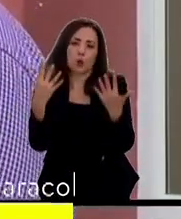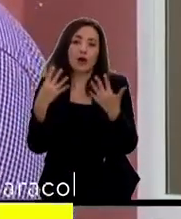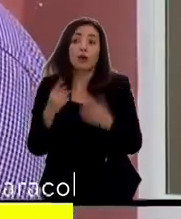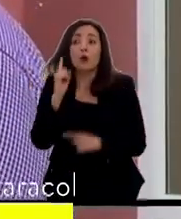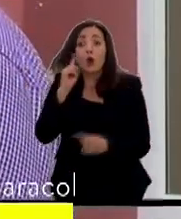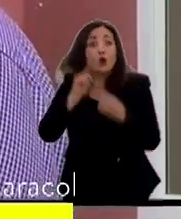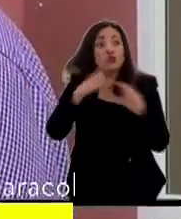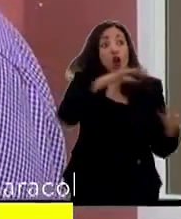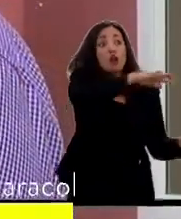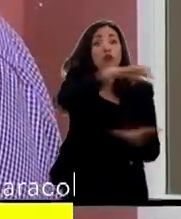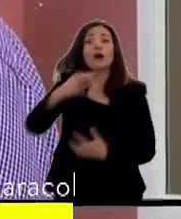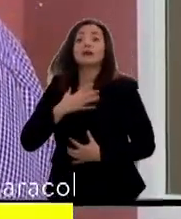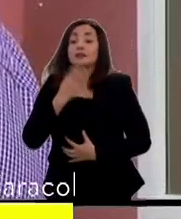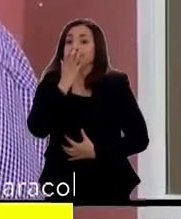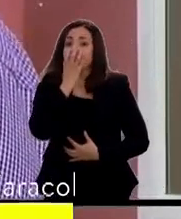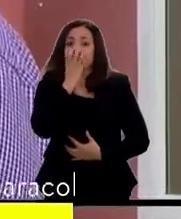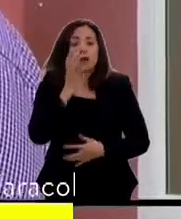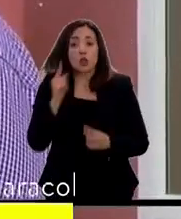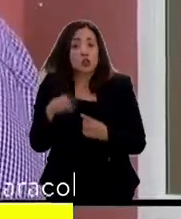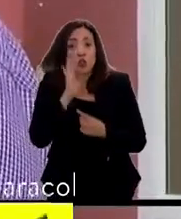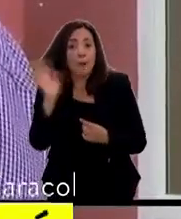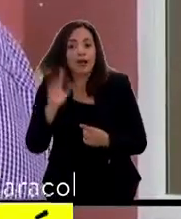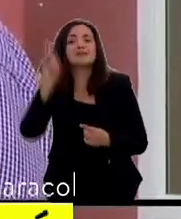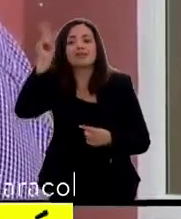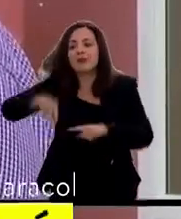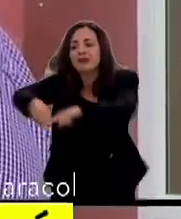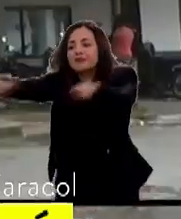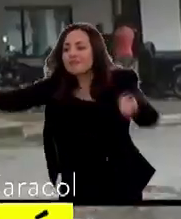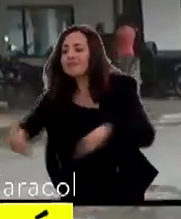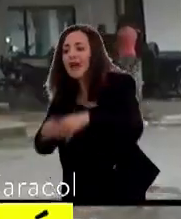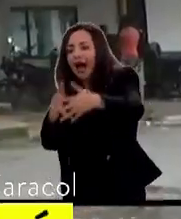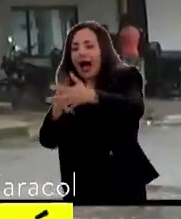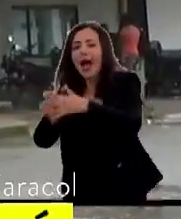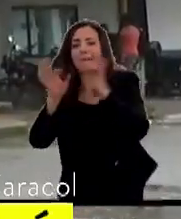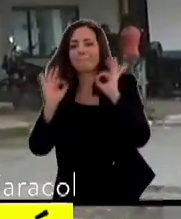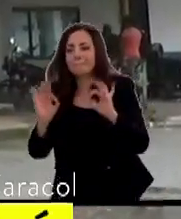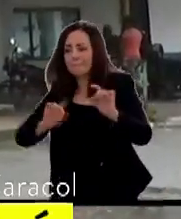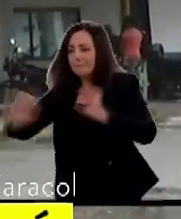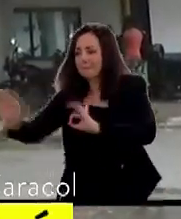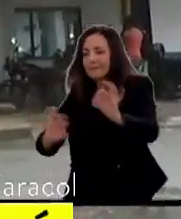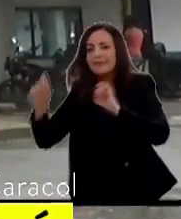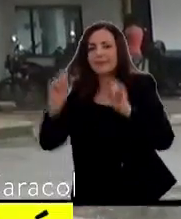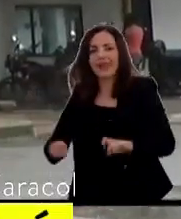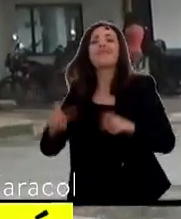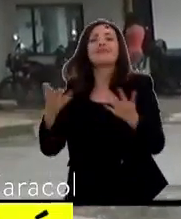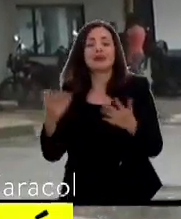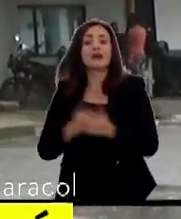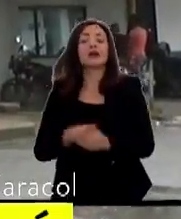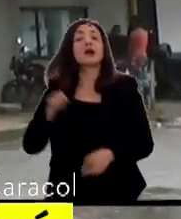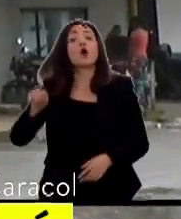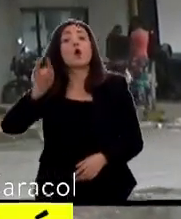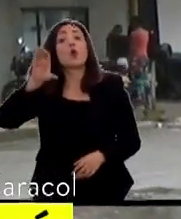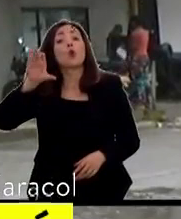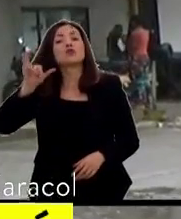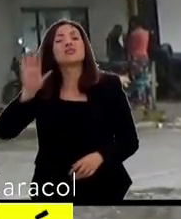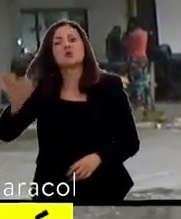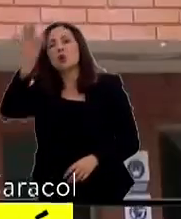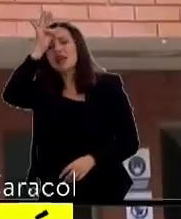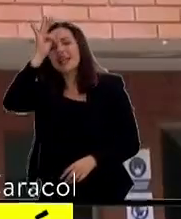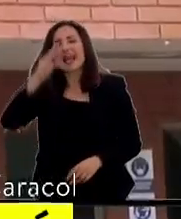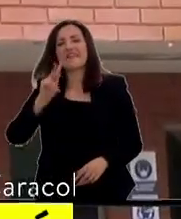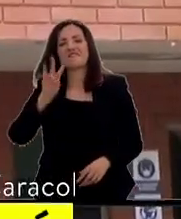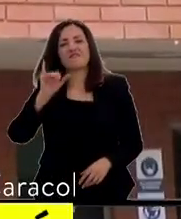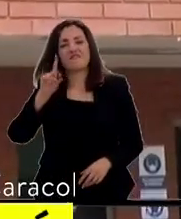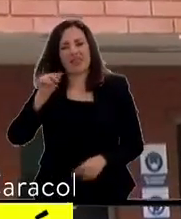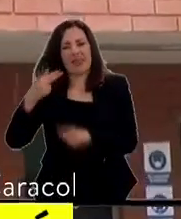salas, también es adecuar las habitaciones para que estos respiradores funcionen de la manera correcta. La UCI de la Clínica Vida, donde hay disponibilidad